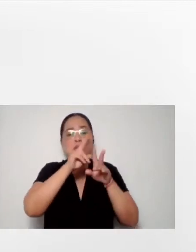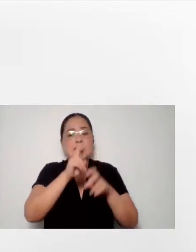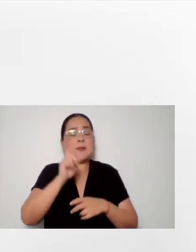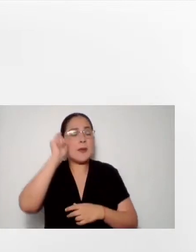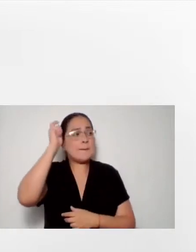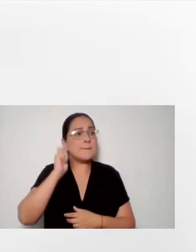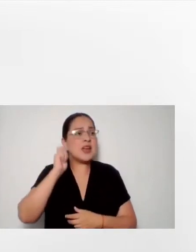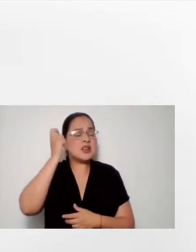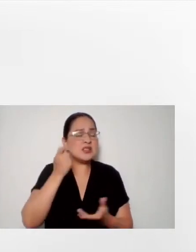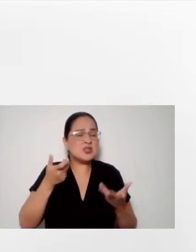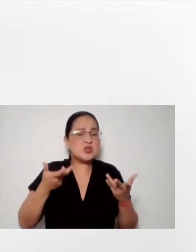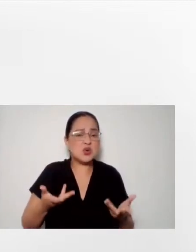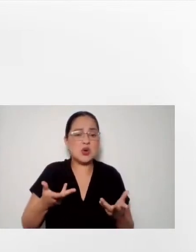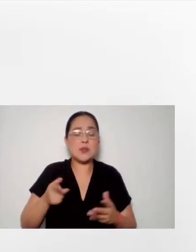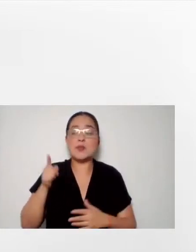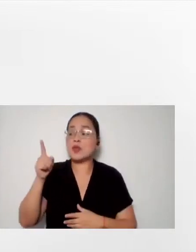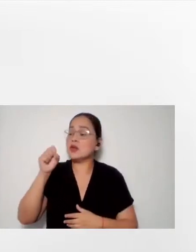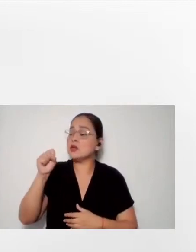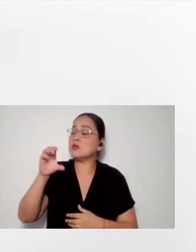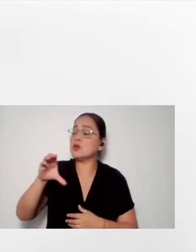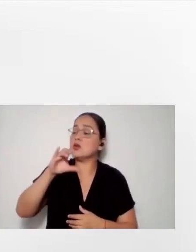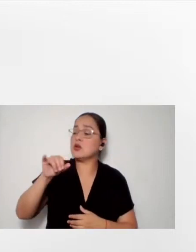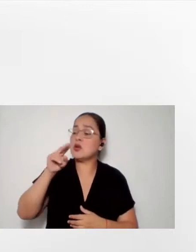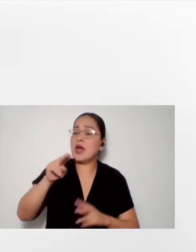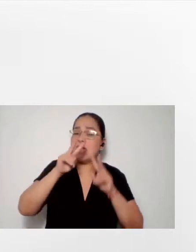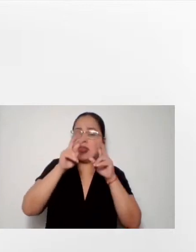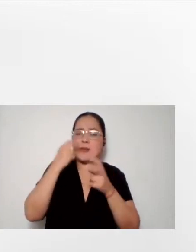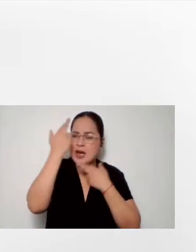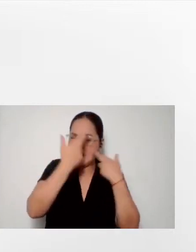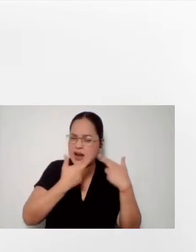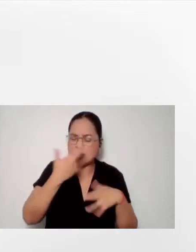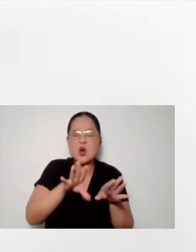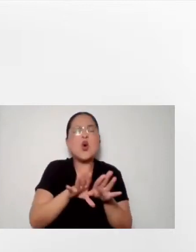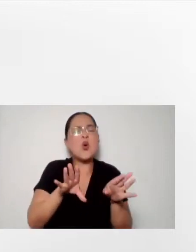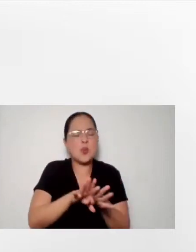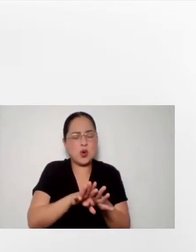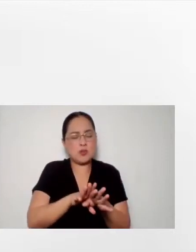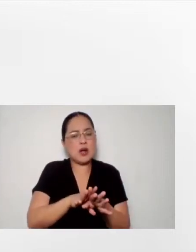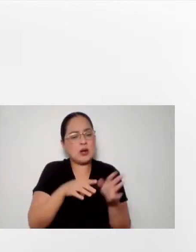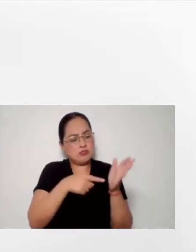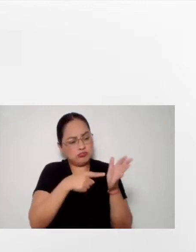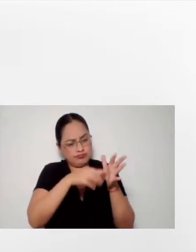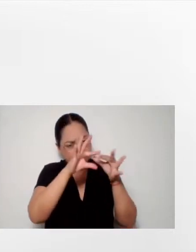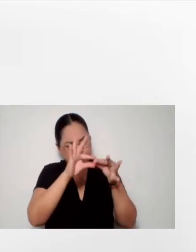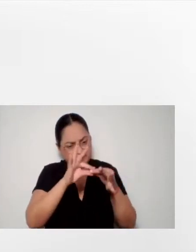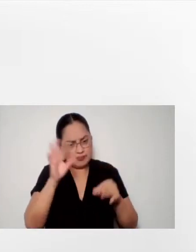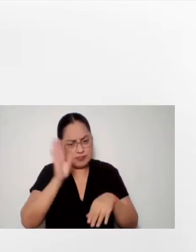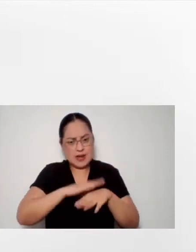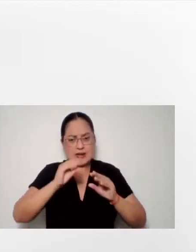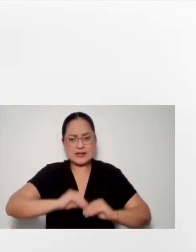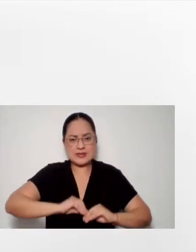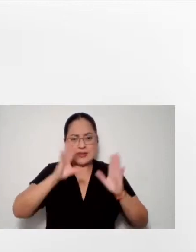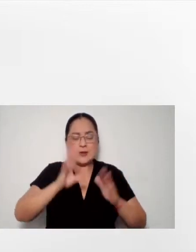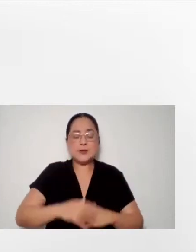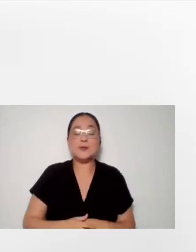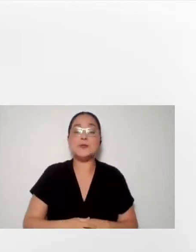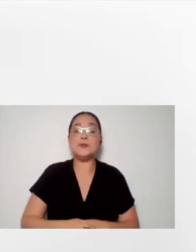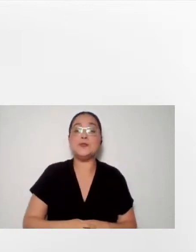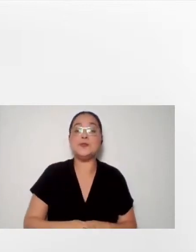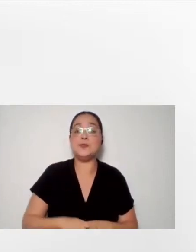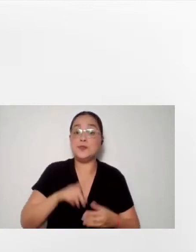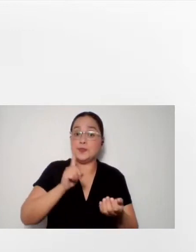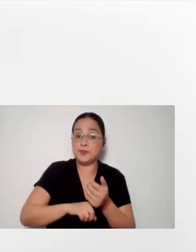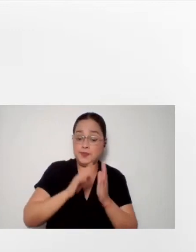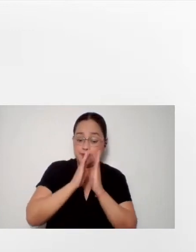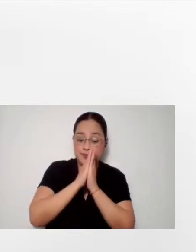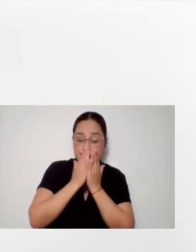sido tratado por la Suprema Corte, que también viene en la parte de notas al final. En el mismo cuaderno pueden